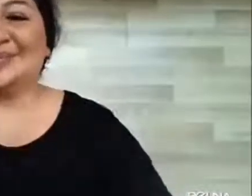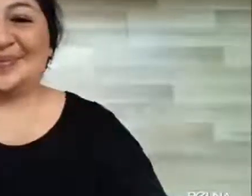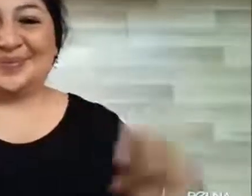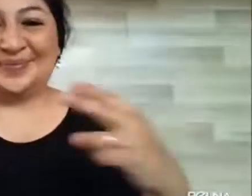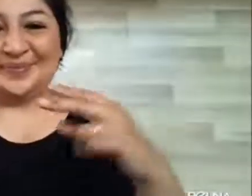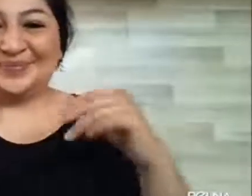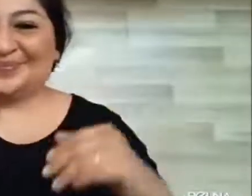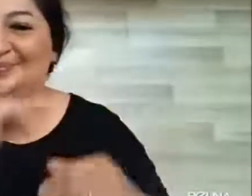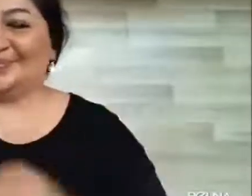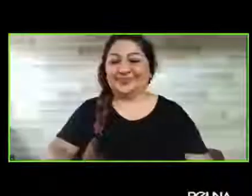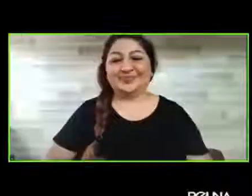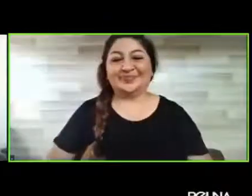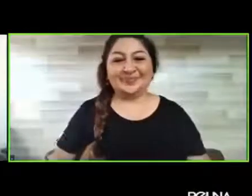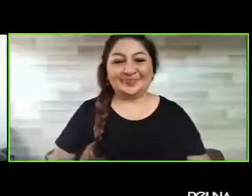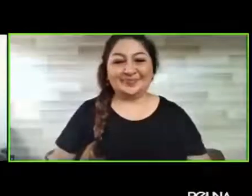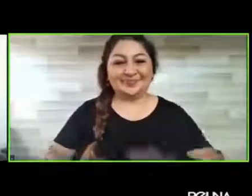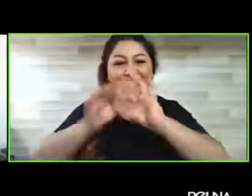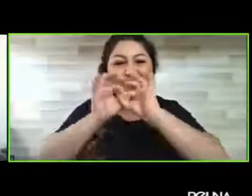gracias.